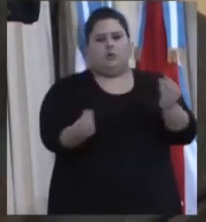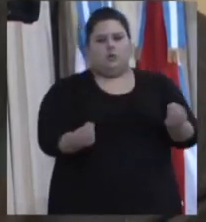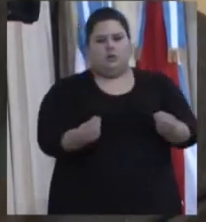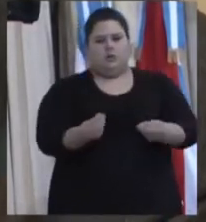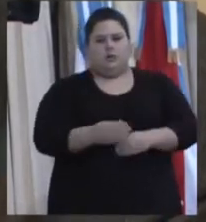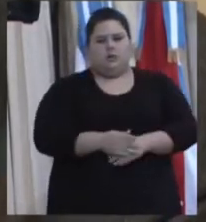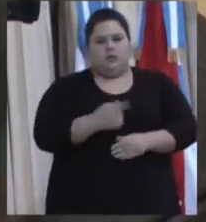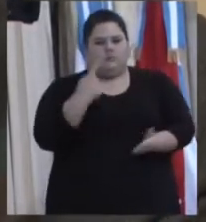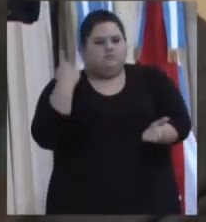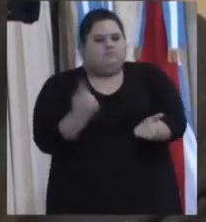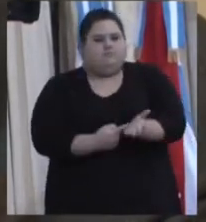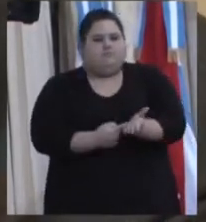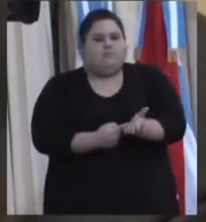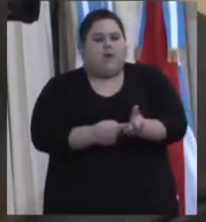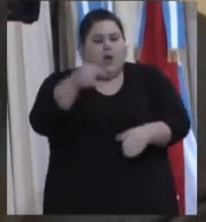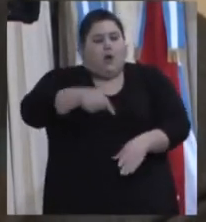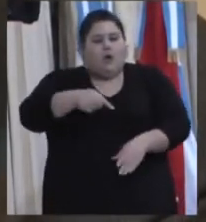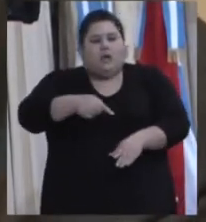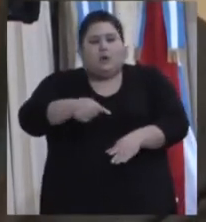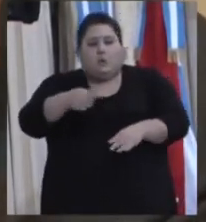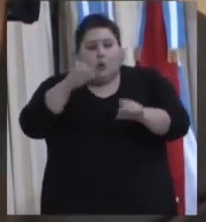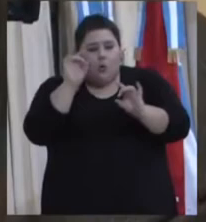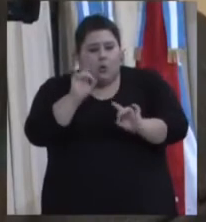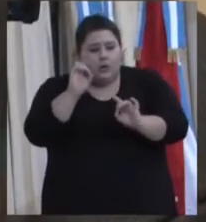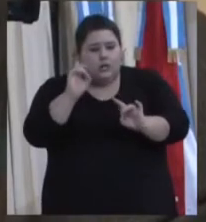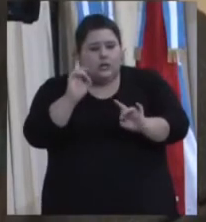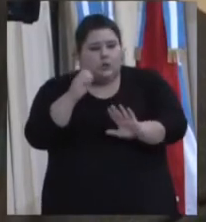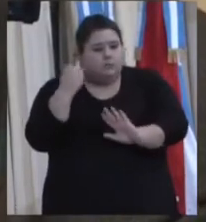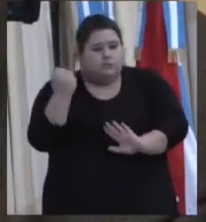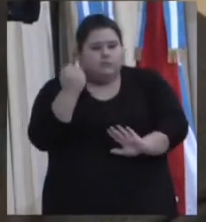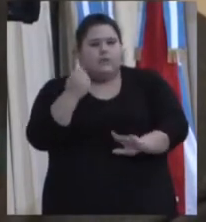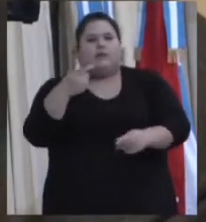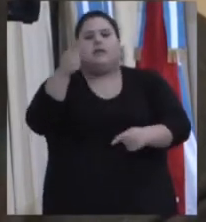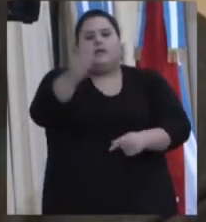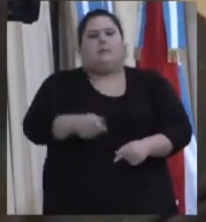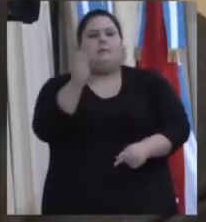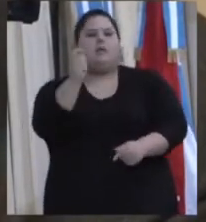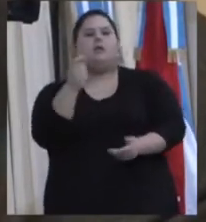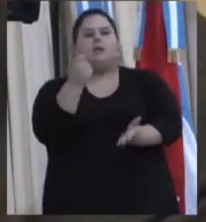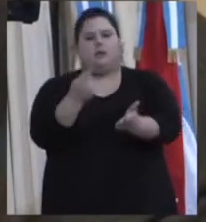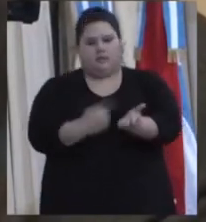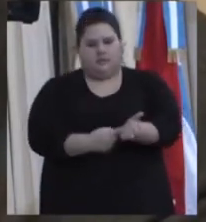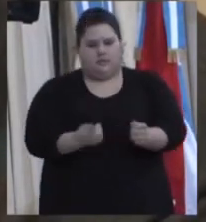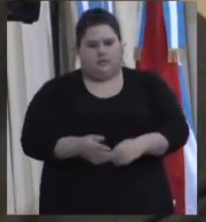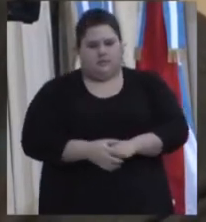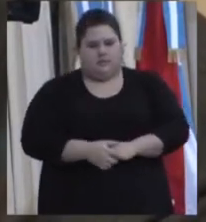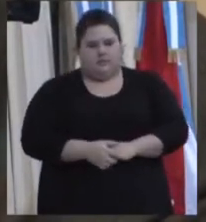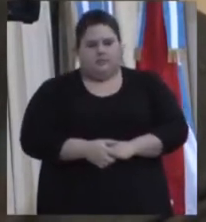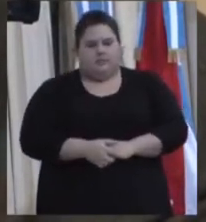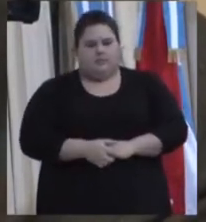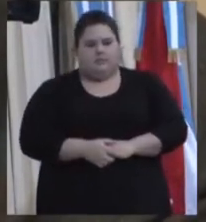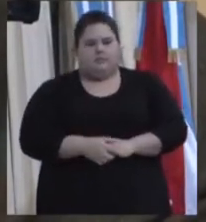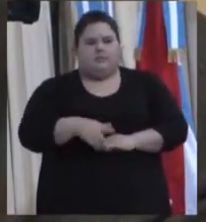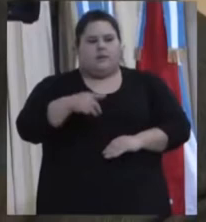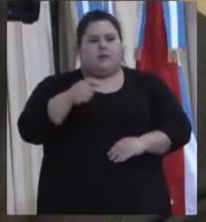que parece importar es quién decide. La pelota siempre está en todo caso en encontrar el funcionario adecuado que va a ser el que va a resolver